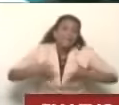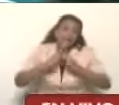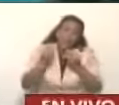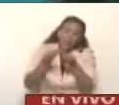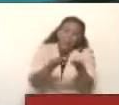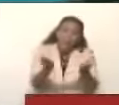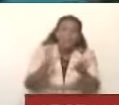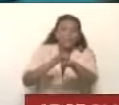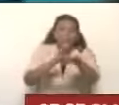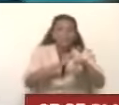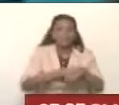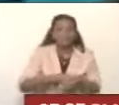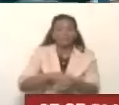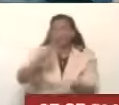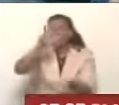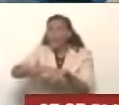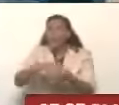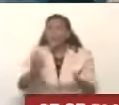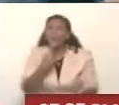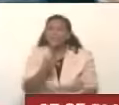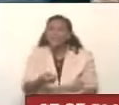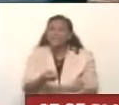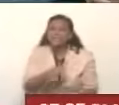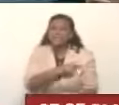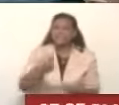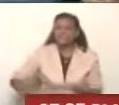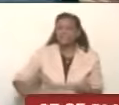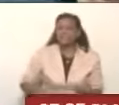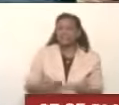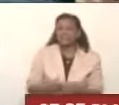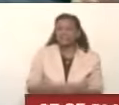Venezuela. ¿Cómo se dice aprobado en China?